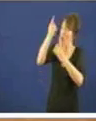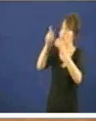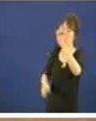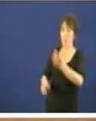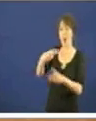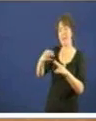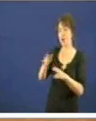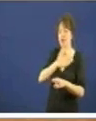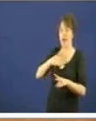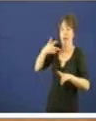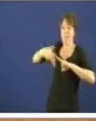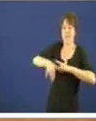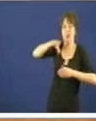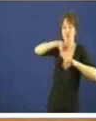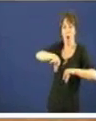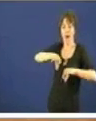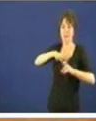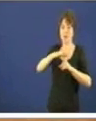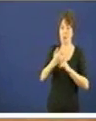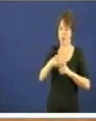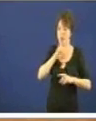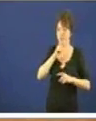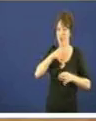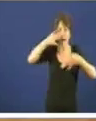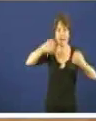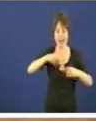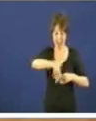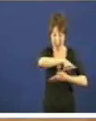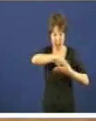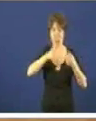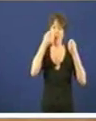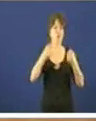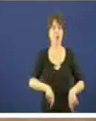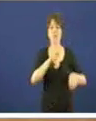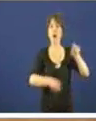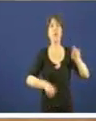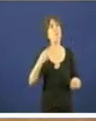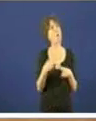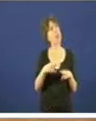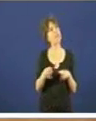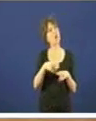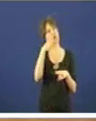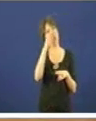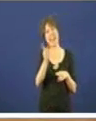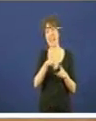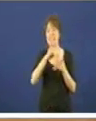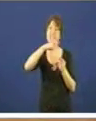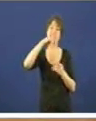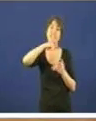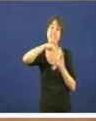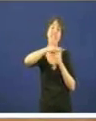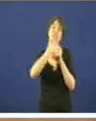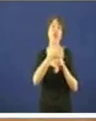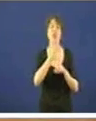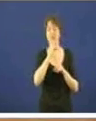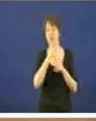difíciles. Galicia non necesita os políticos que non lle interesan situacións difíciles. E